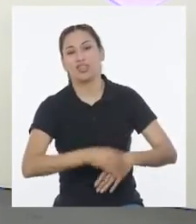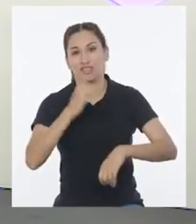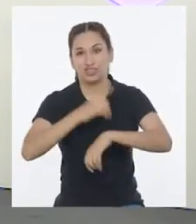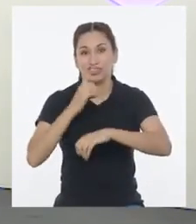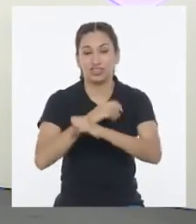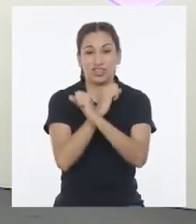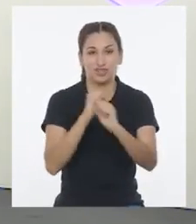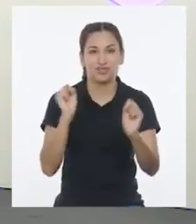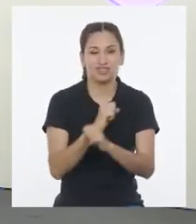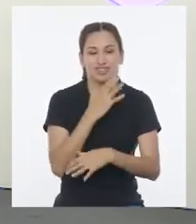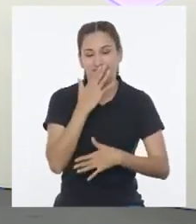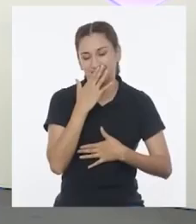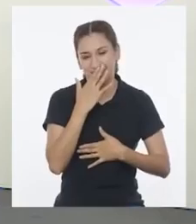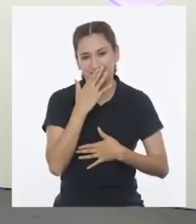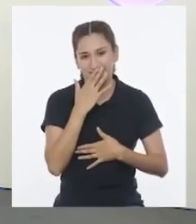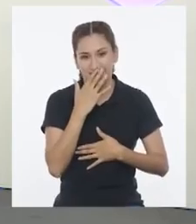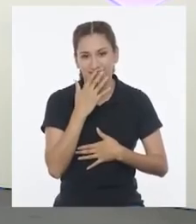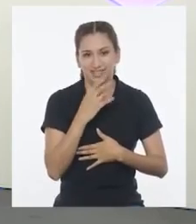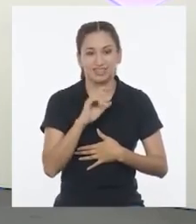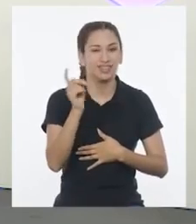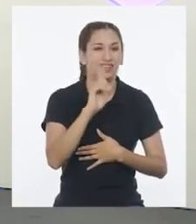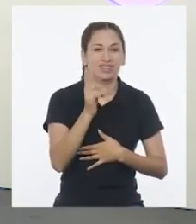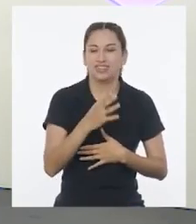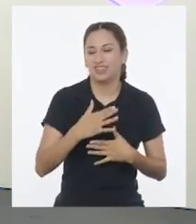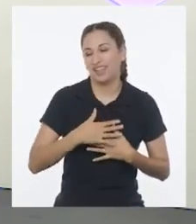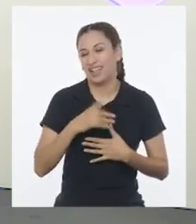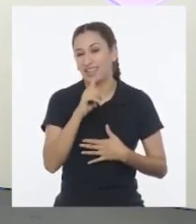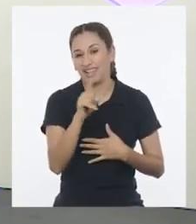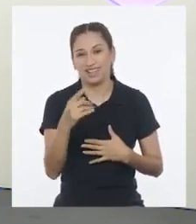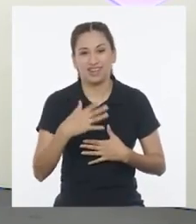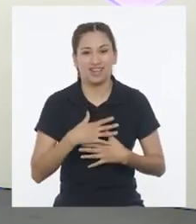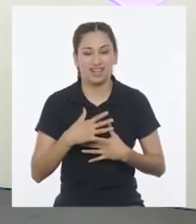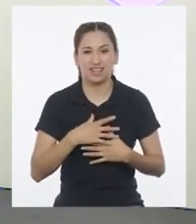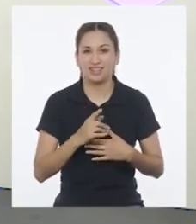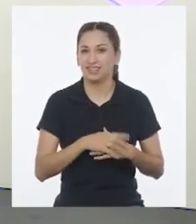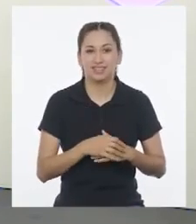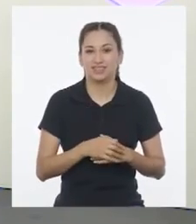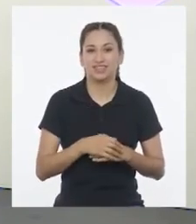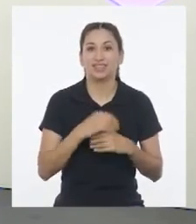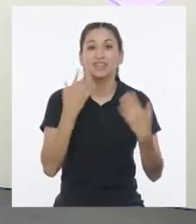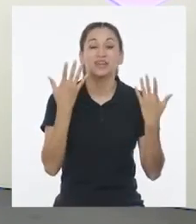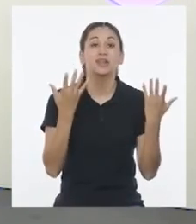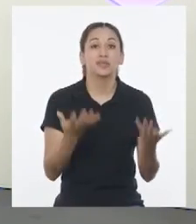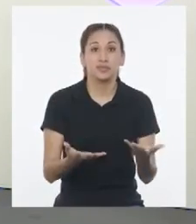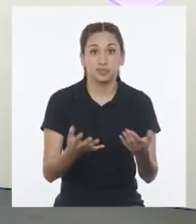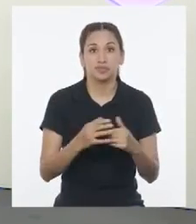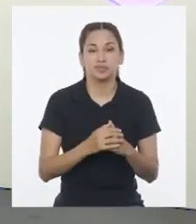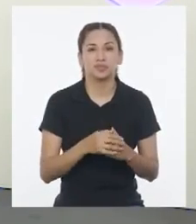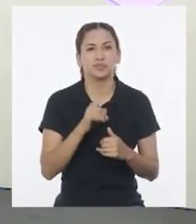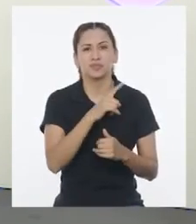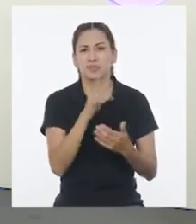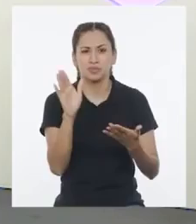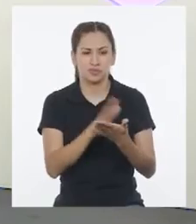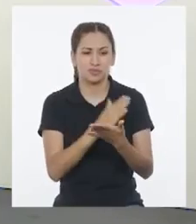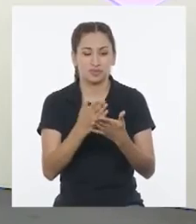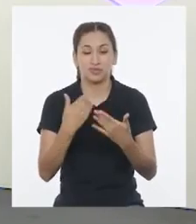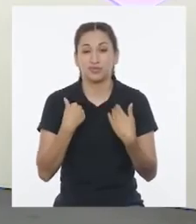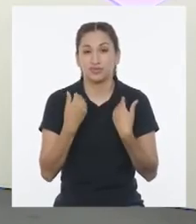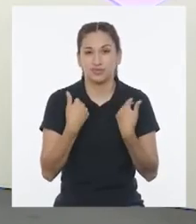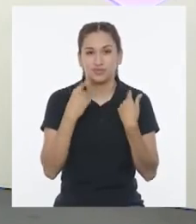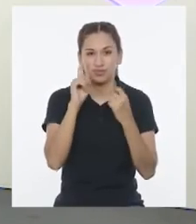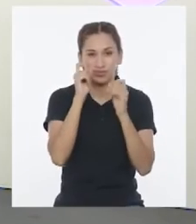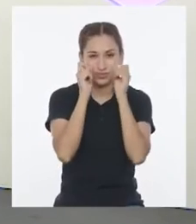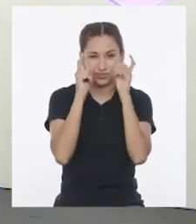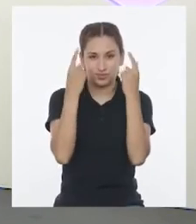Impositive? No me hagan reír. Más bien, tengo una sorpresita